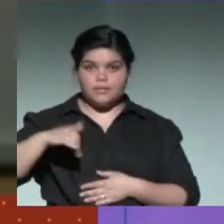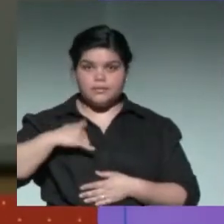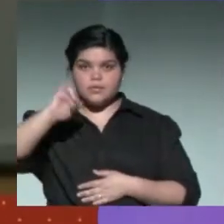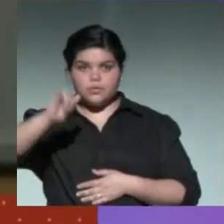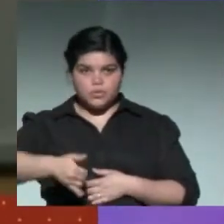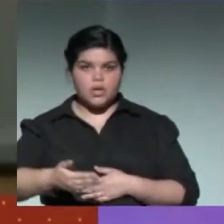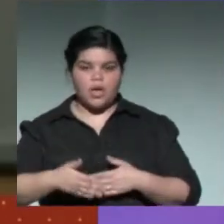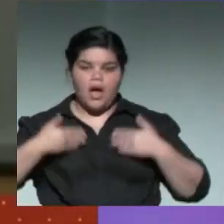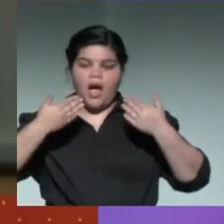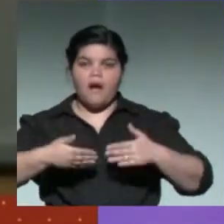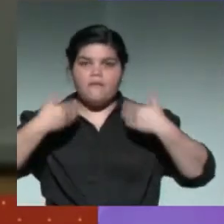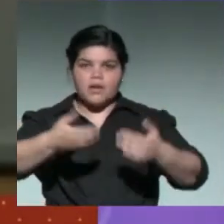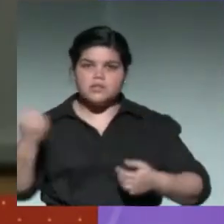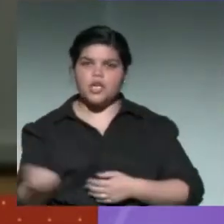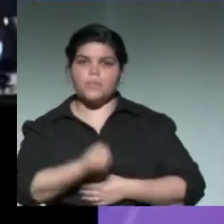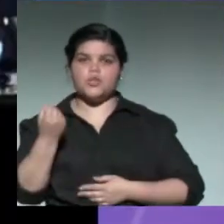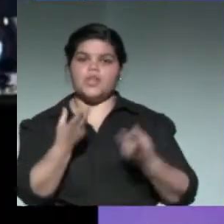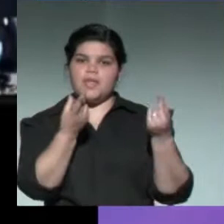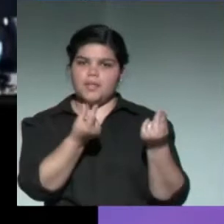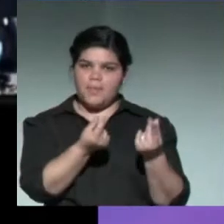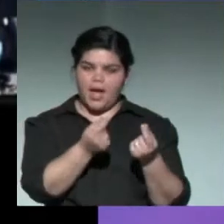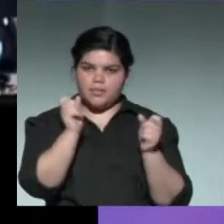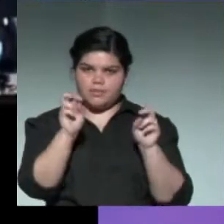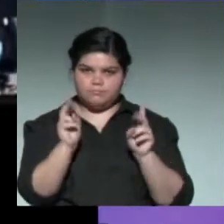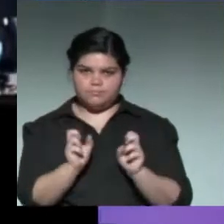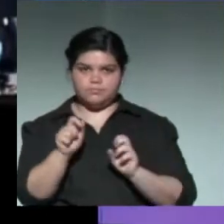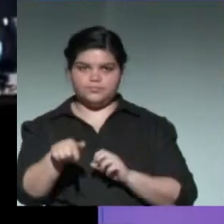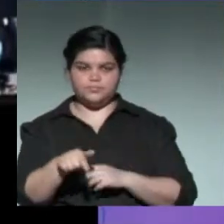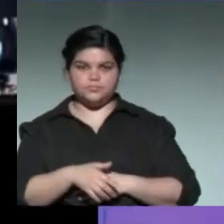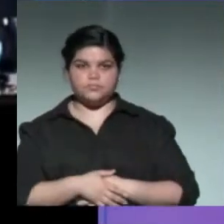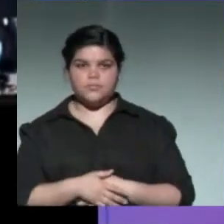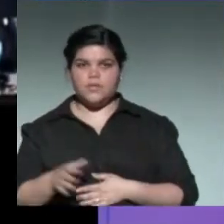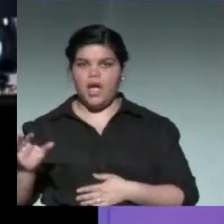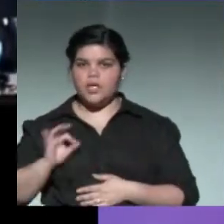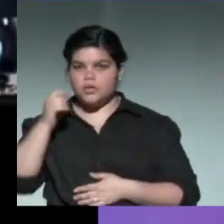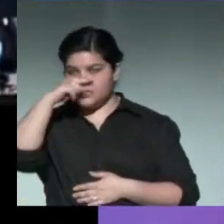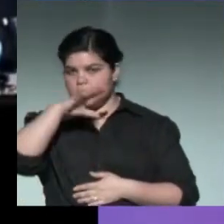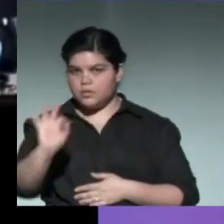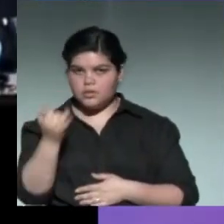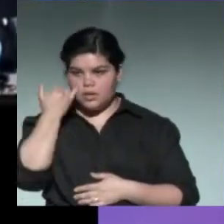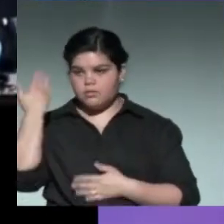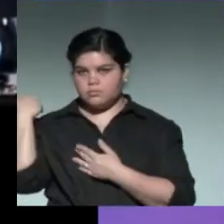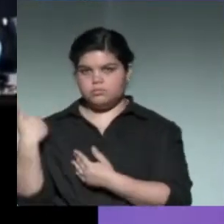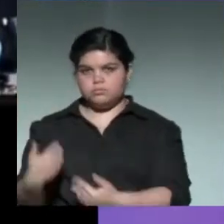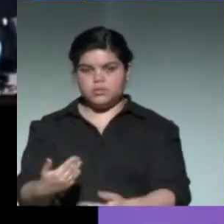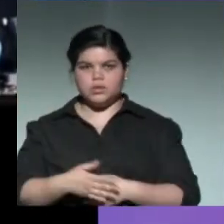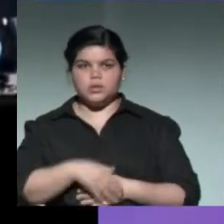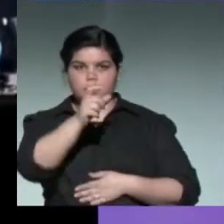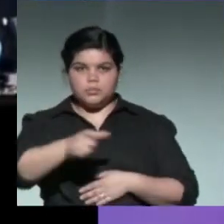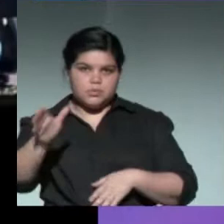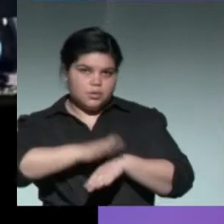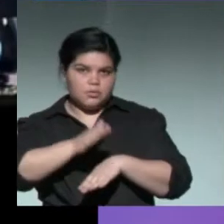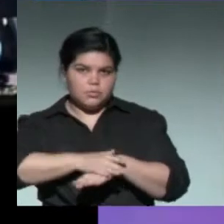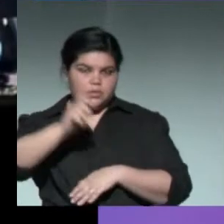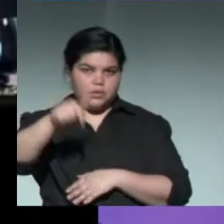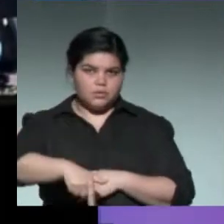muy, muy fuertes en materia fiscal. En los últimos 70 años, por lo menos en la Argentina, que la gran mayoría de los que tienen responsabilidad hoy